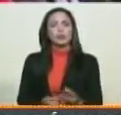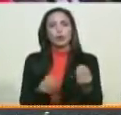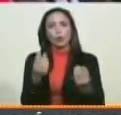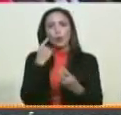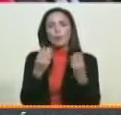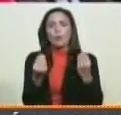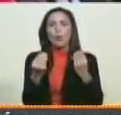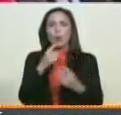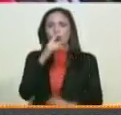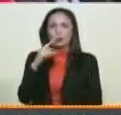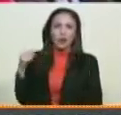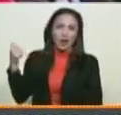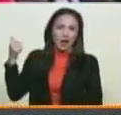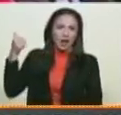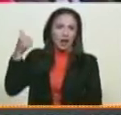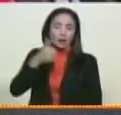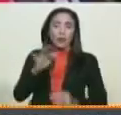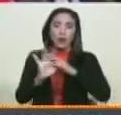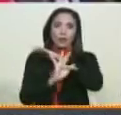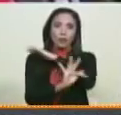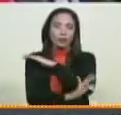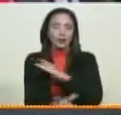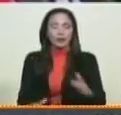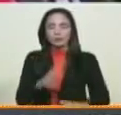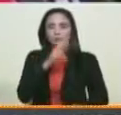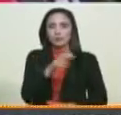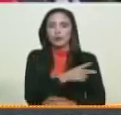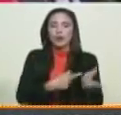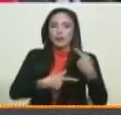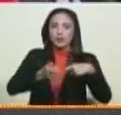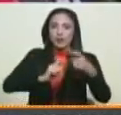miles cruzan las fronteras de nuestro país?